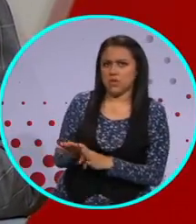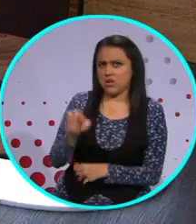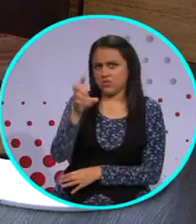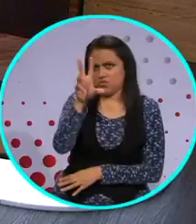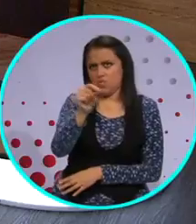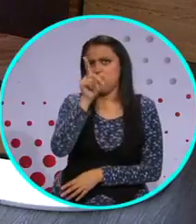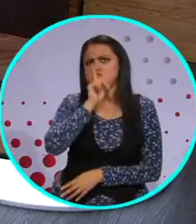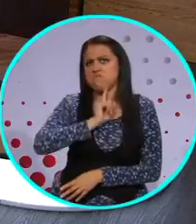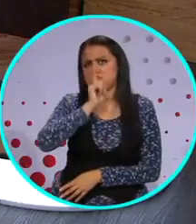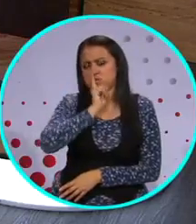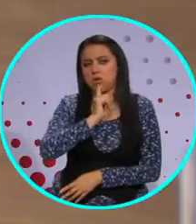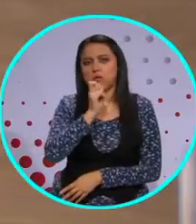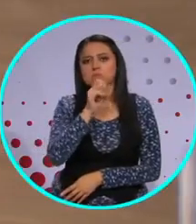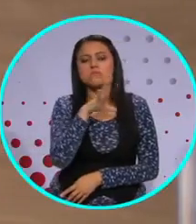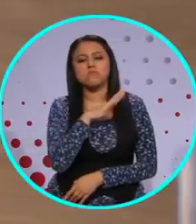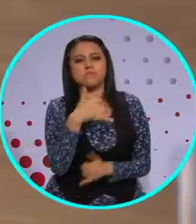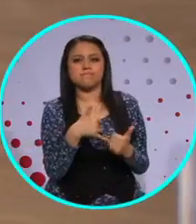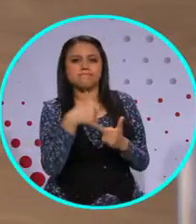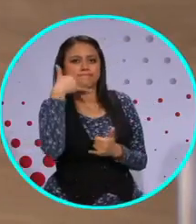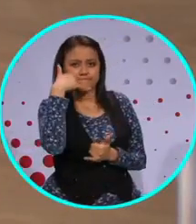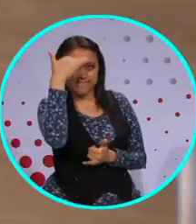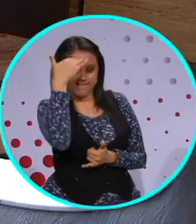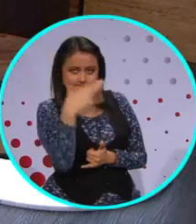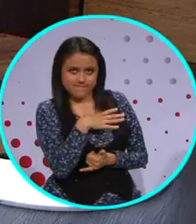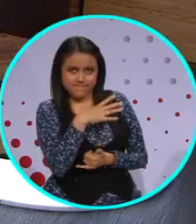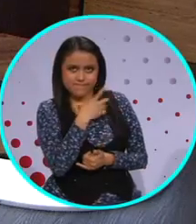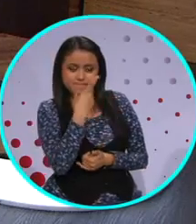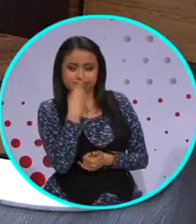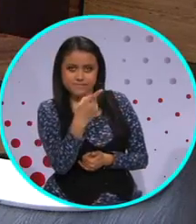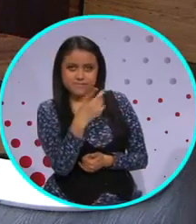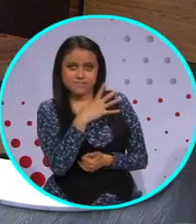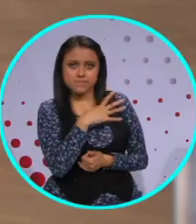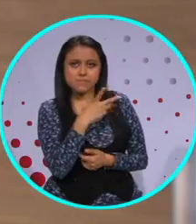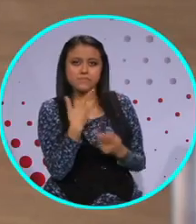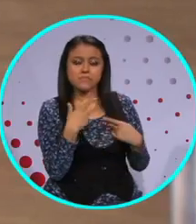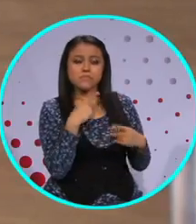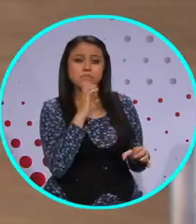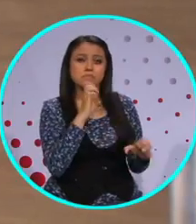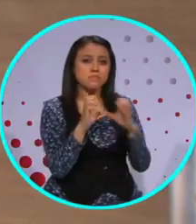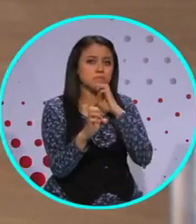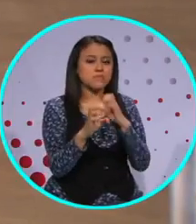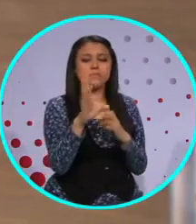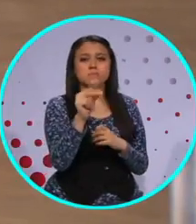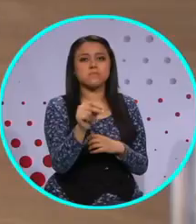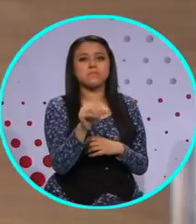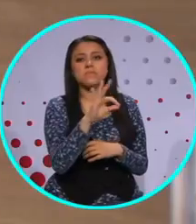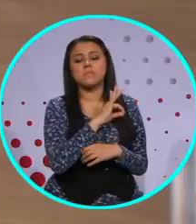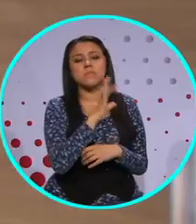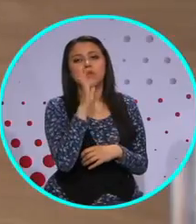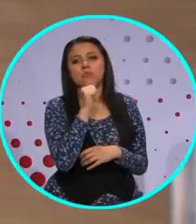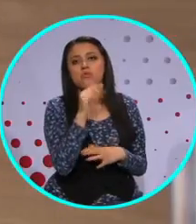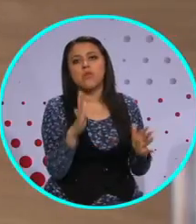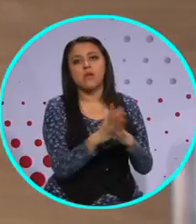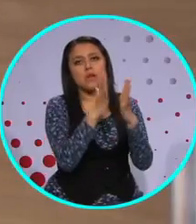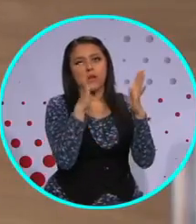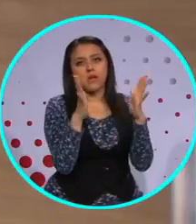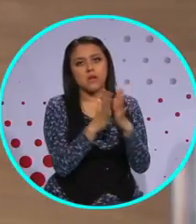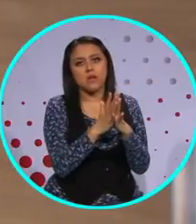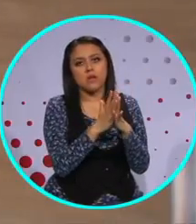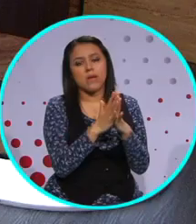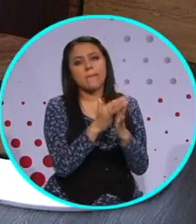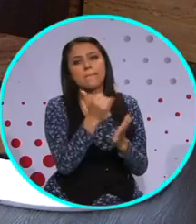cierto a mí me hablan muy a menudo pero yo sé que en las reglas del juego está que un agente de medios de comunicación no debemos participar hacen cuentas de